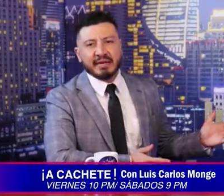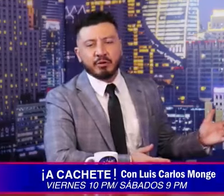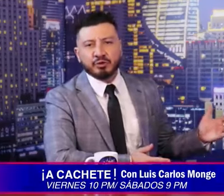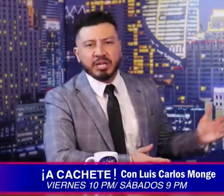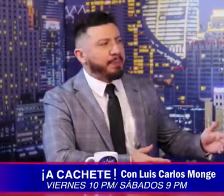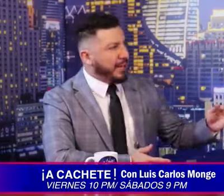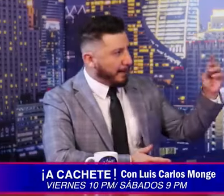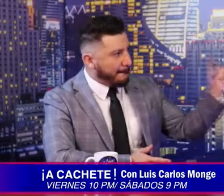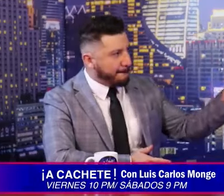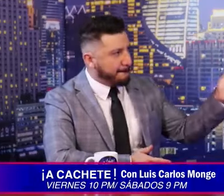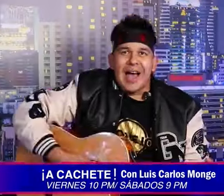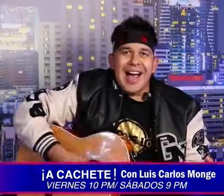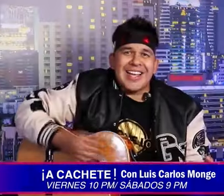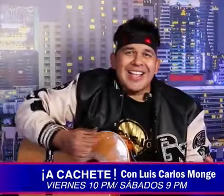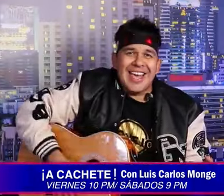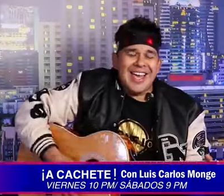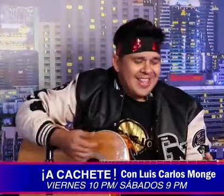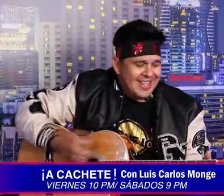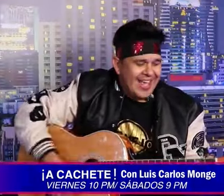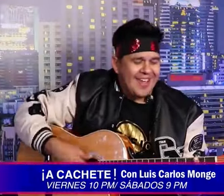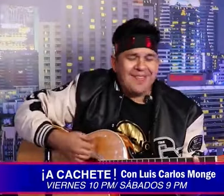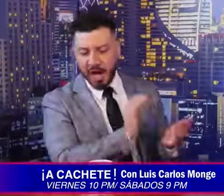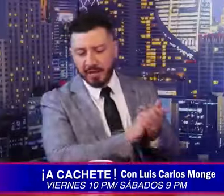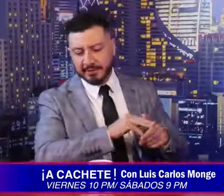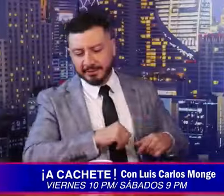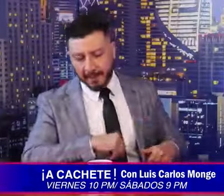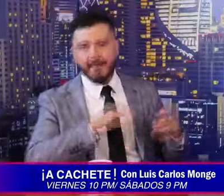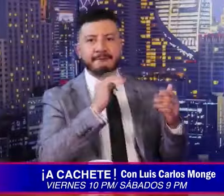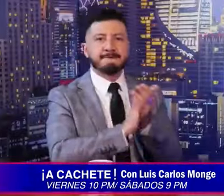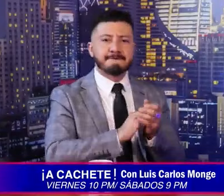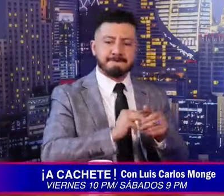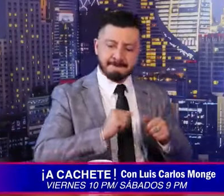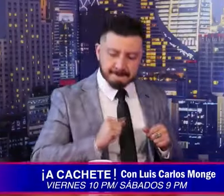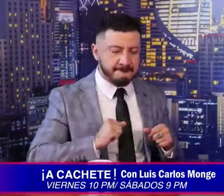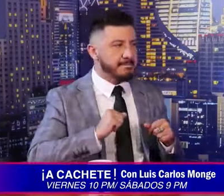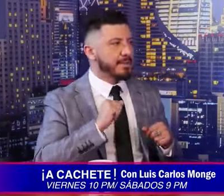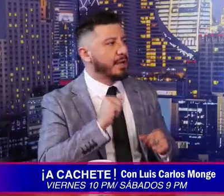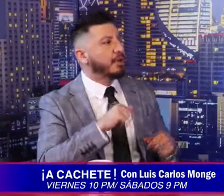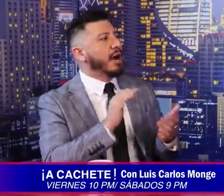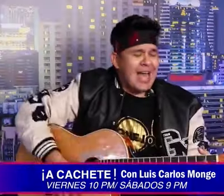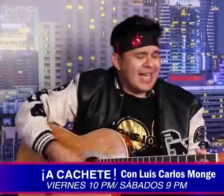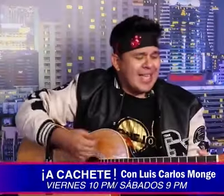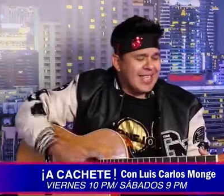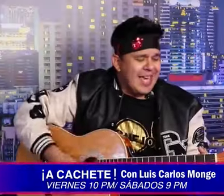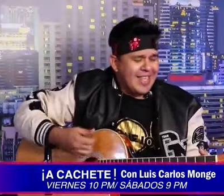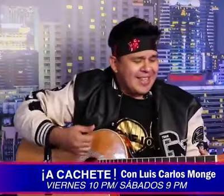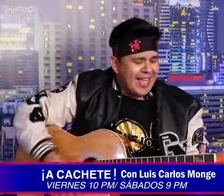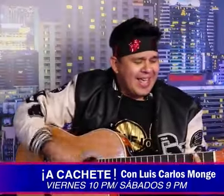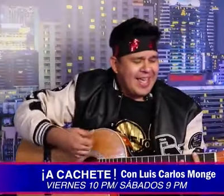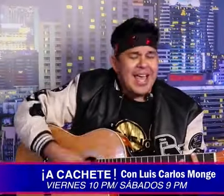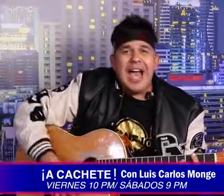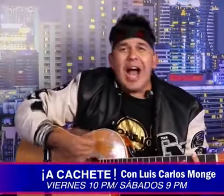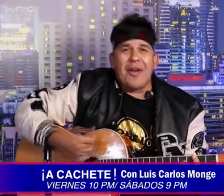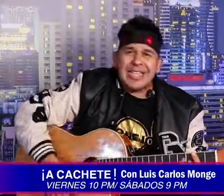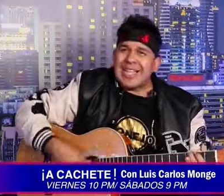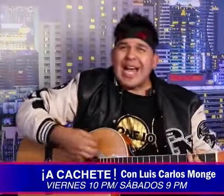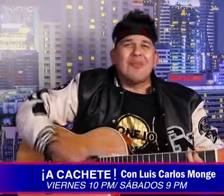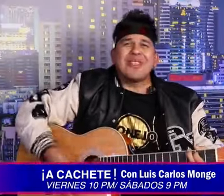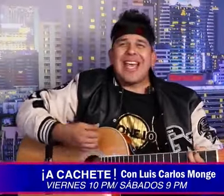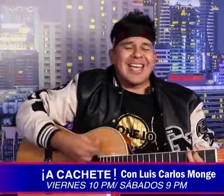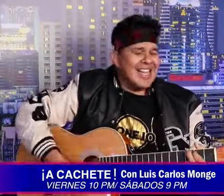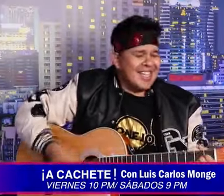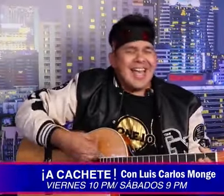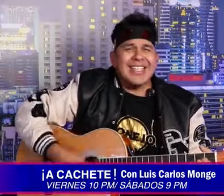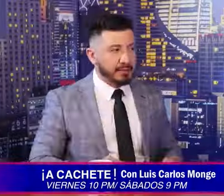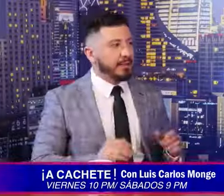para pasarla como siempre. A cachete, ¿cómo lo estamos pasando? A cachete, ahora